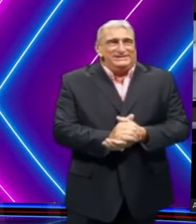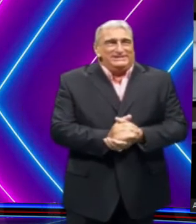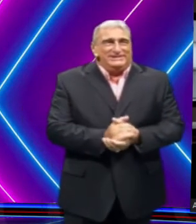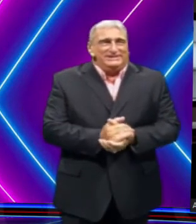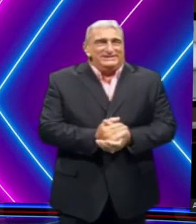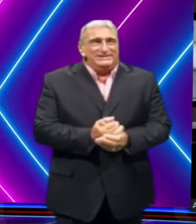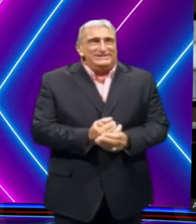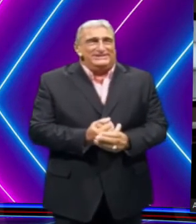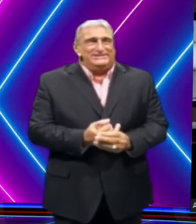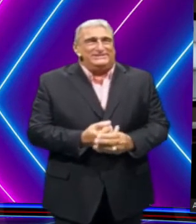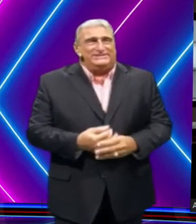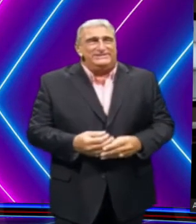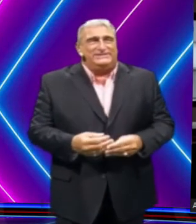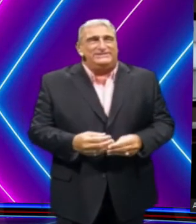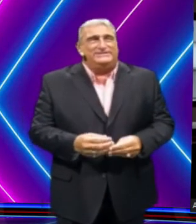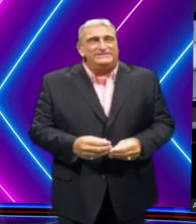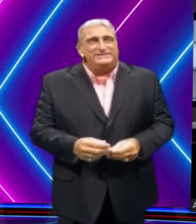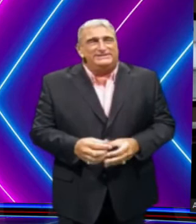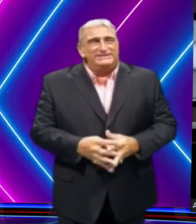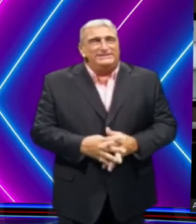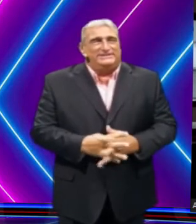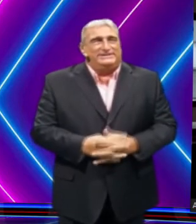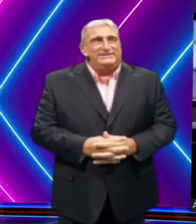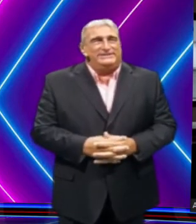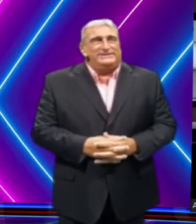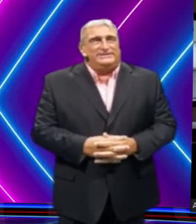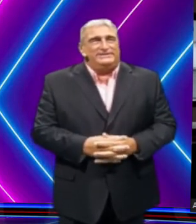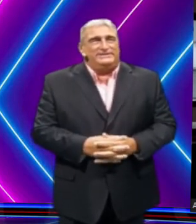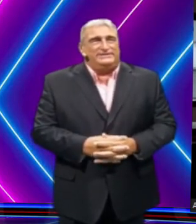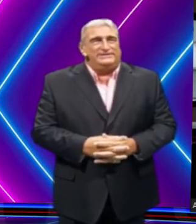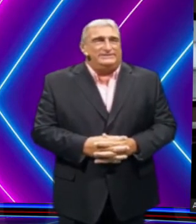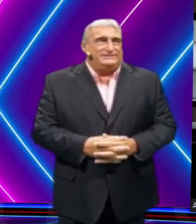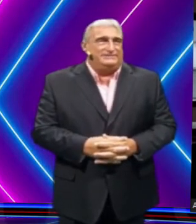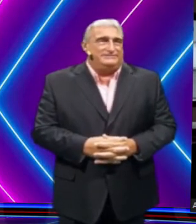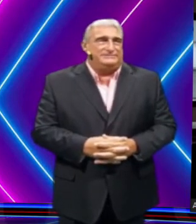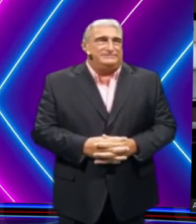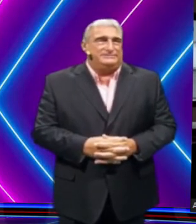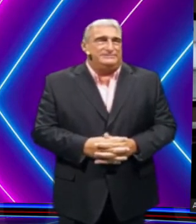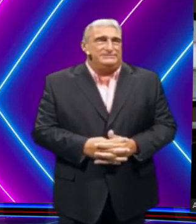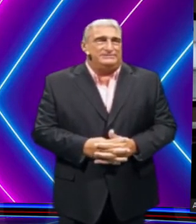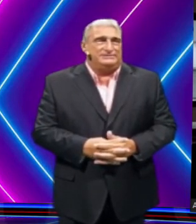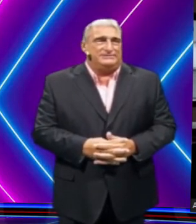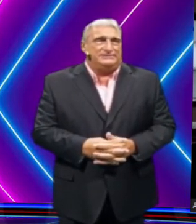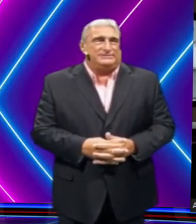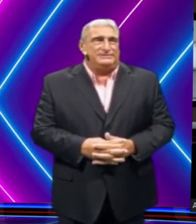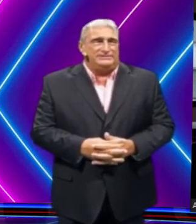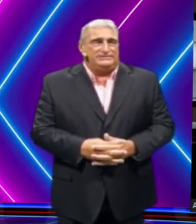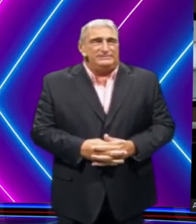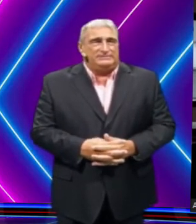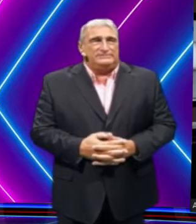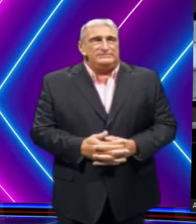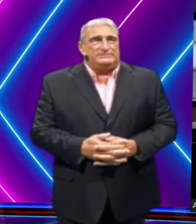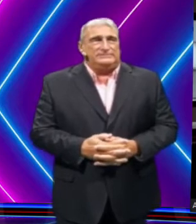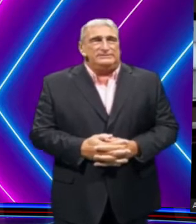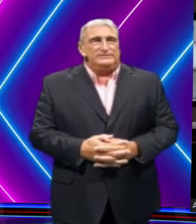hace socialista. Porque los rusos. Que hicieron el Sputnik, que fue el primer satélite artificial puesto